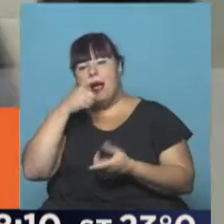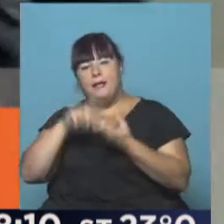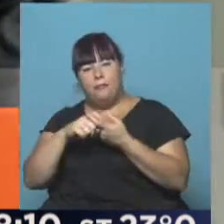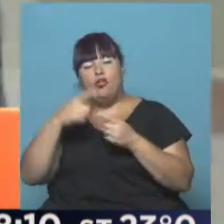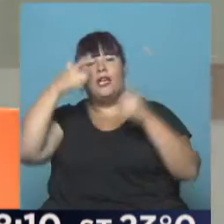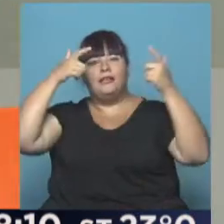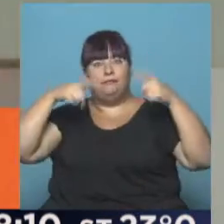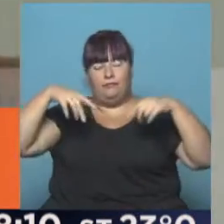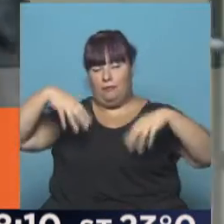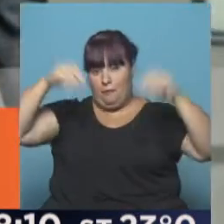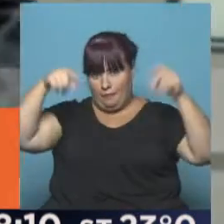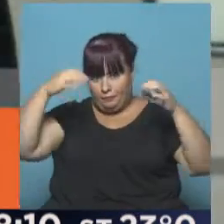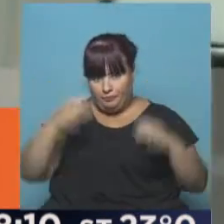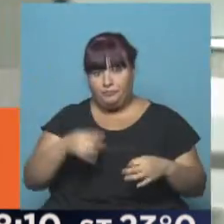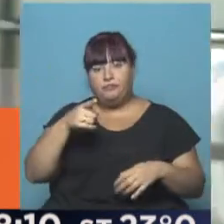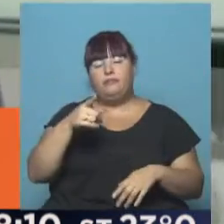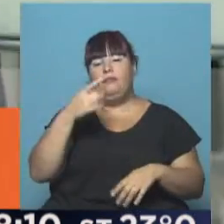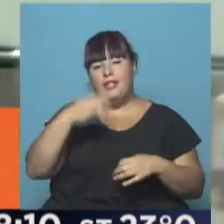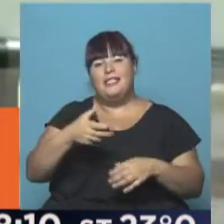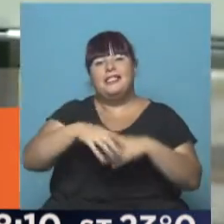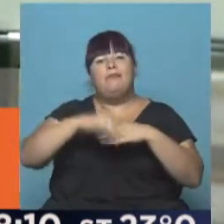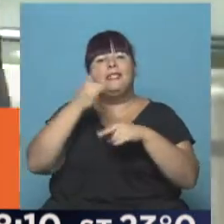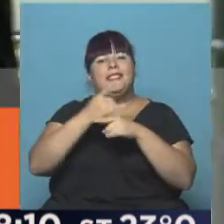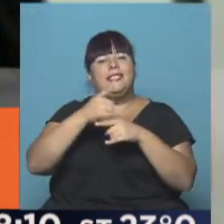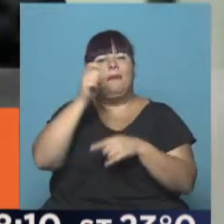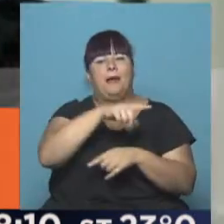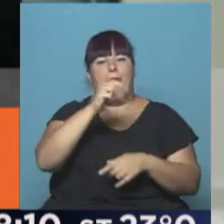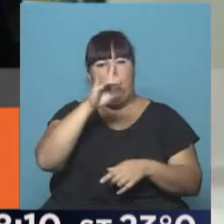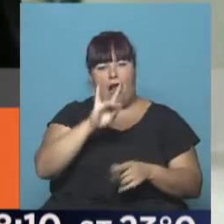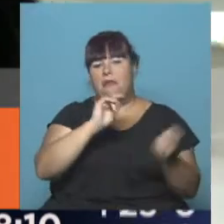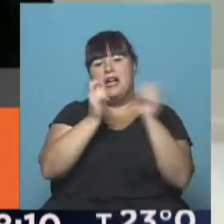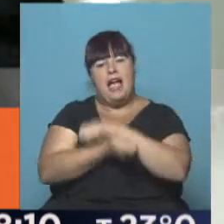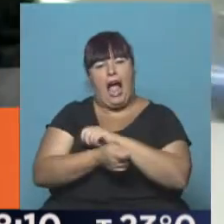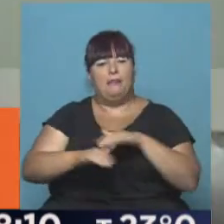Palacio Real, cuando generalmente el saludo era en el Palacio del Pardo. Bueno, todo un